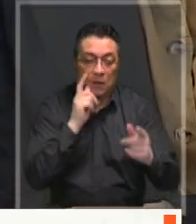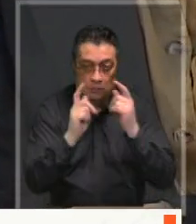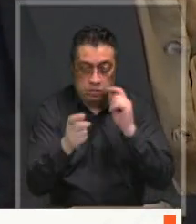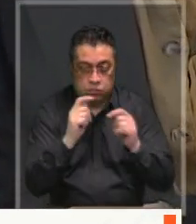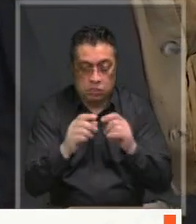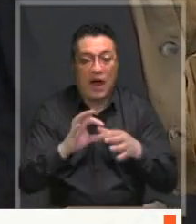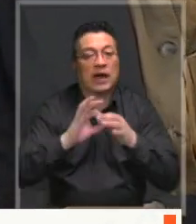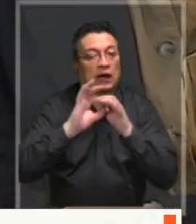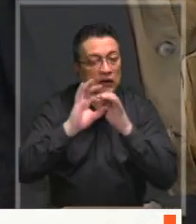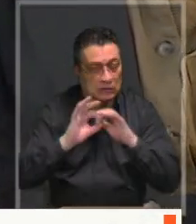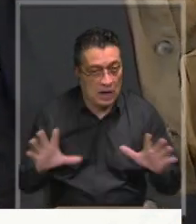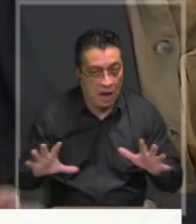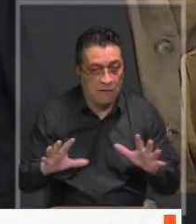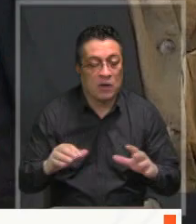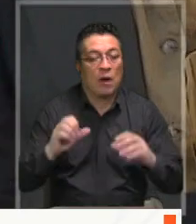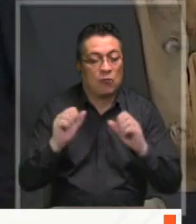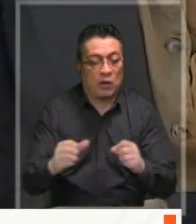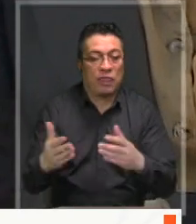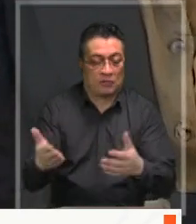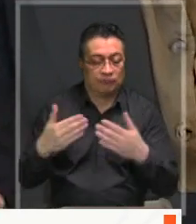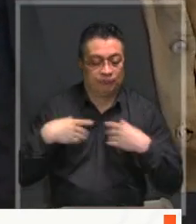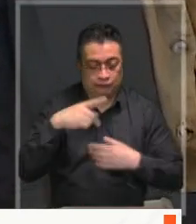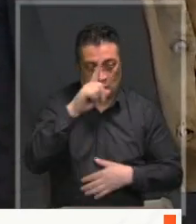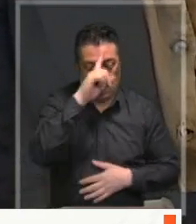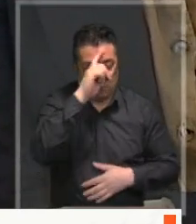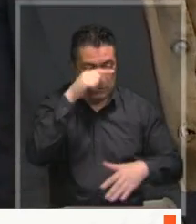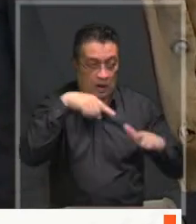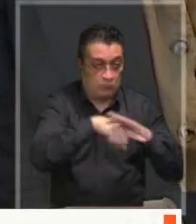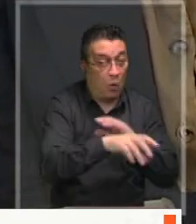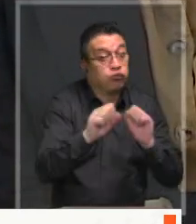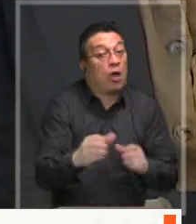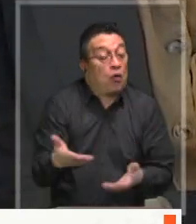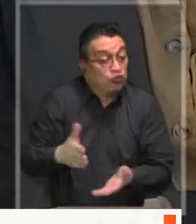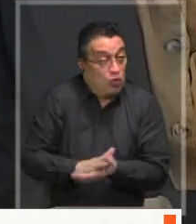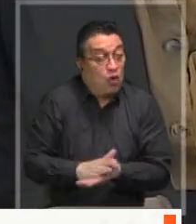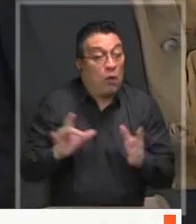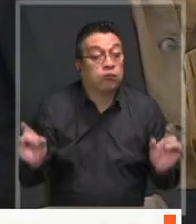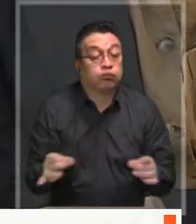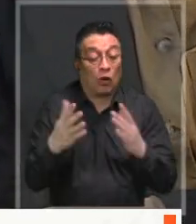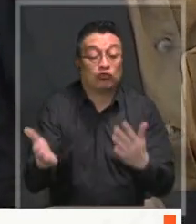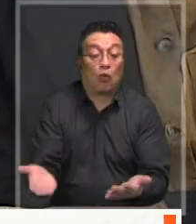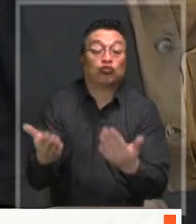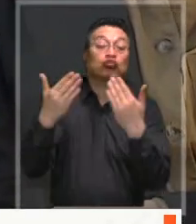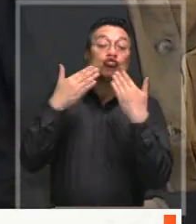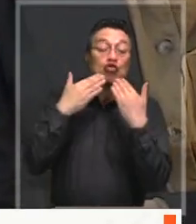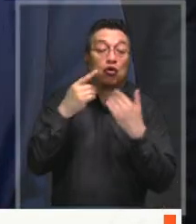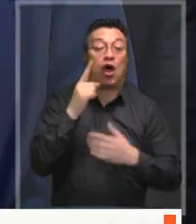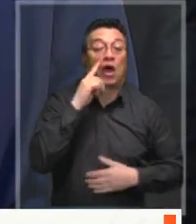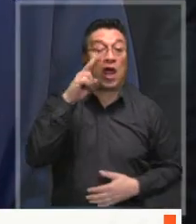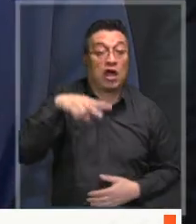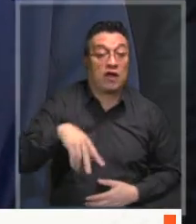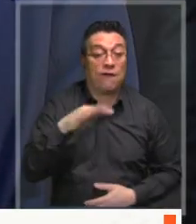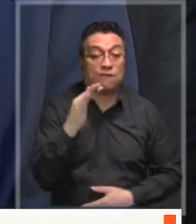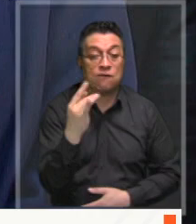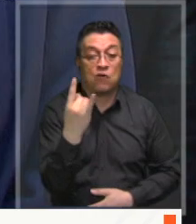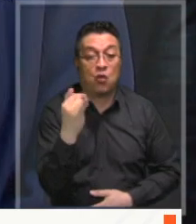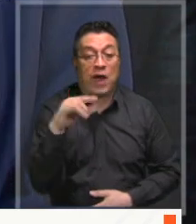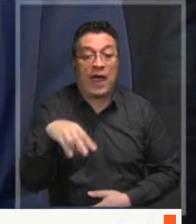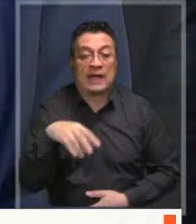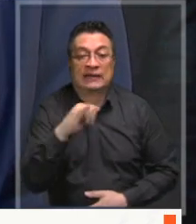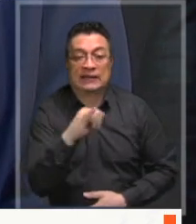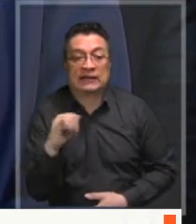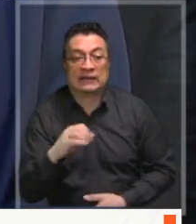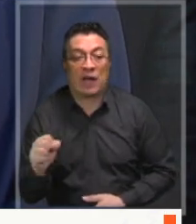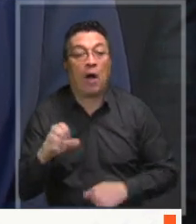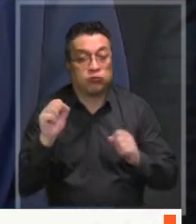cuadro grave, que puede generar una hospitalización e incluso la muerte en caso de contagiarse de influenza. Pues se espera que pueda haber